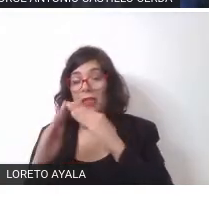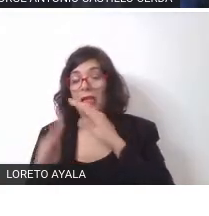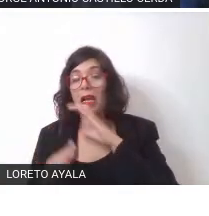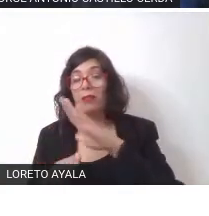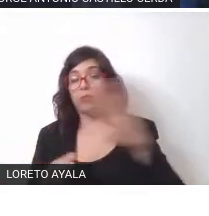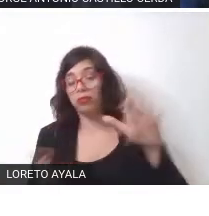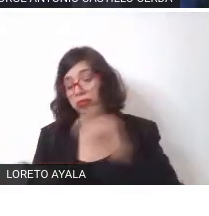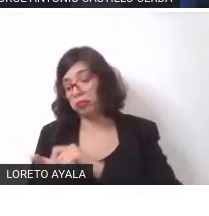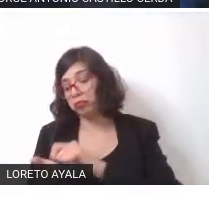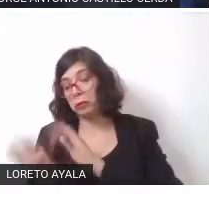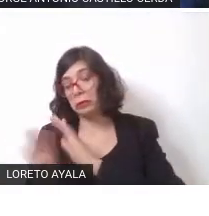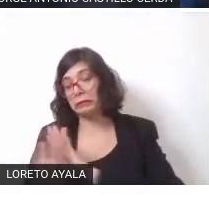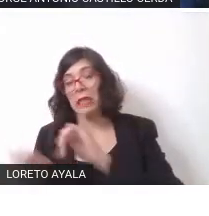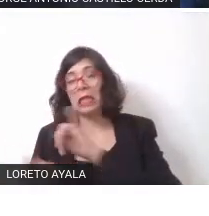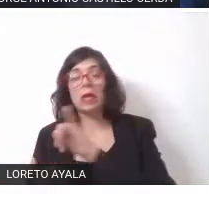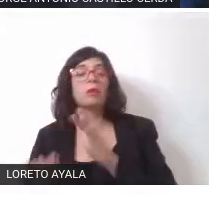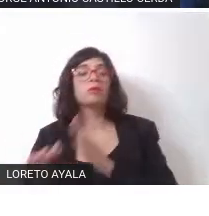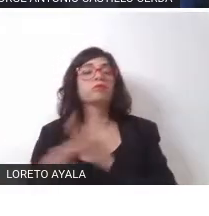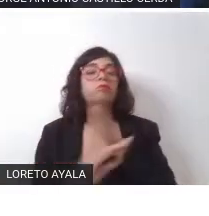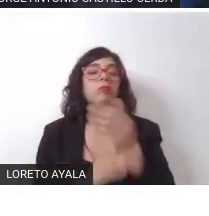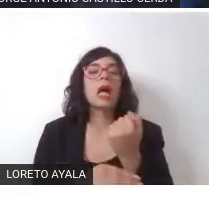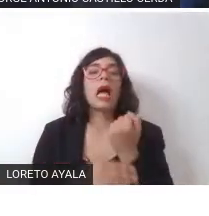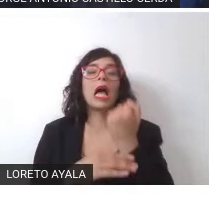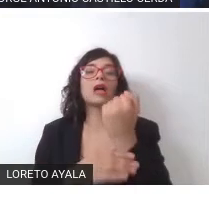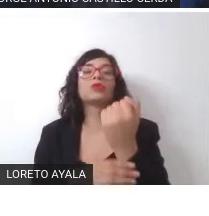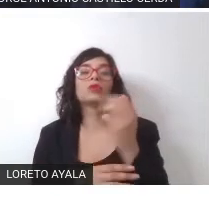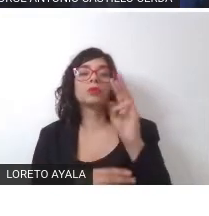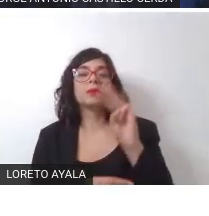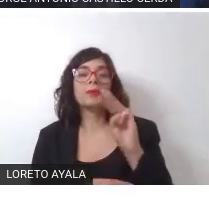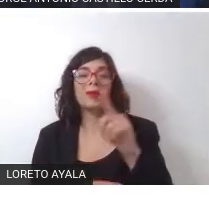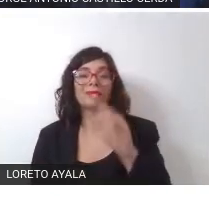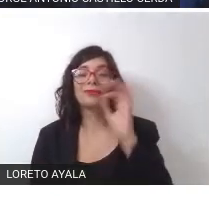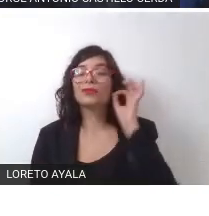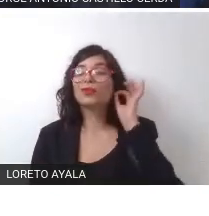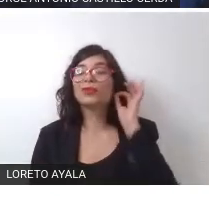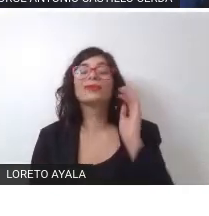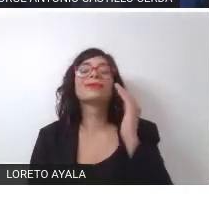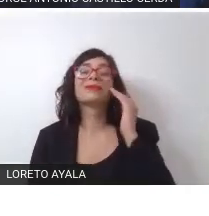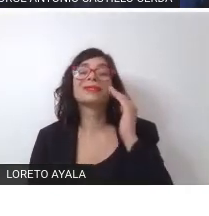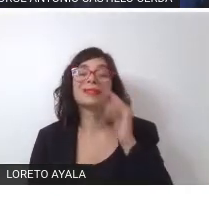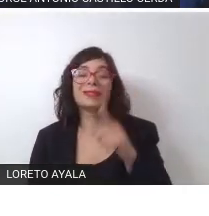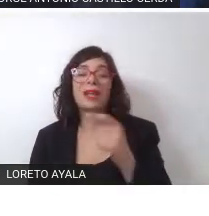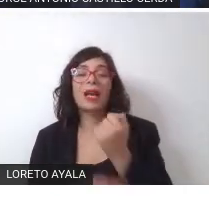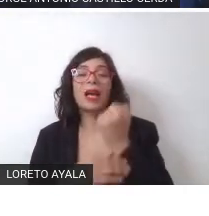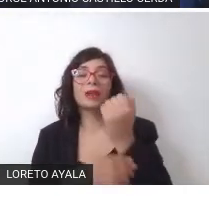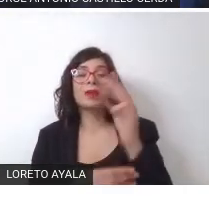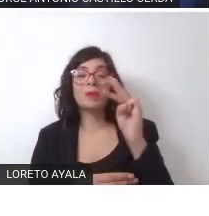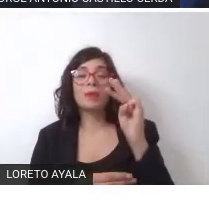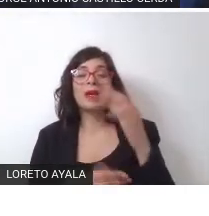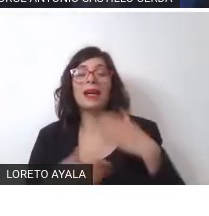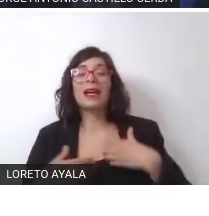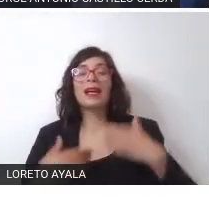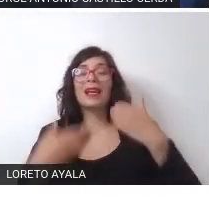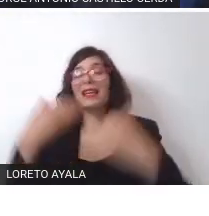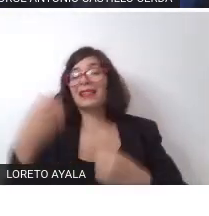¿ya? Y ahí está esta Lola, ella le ayuda a sacar leche de